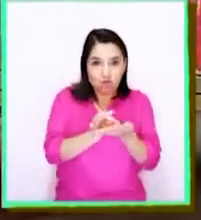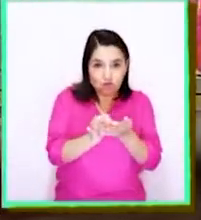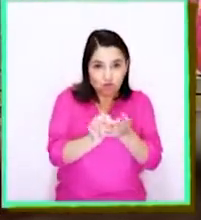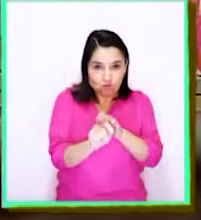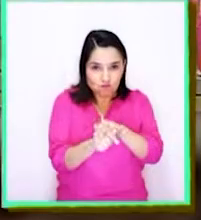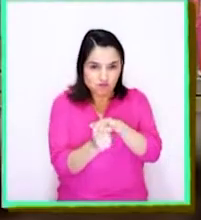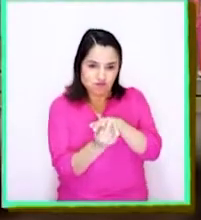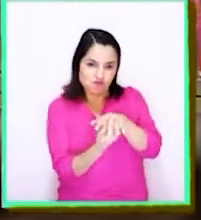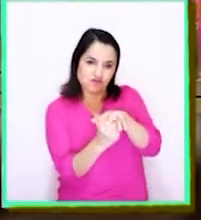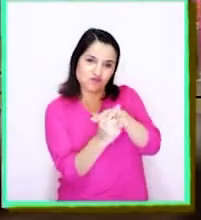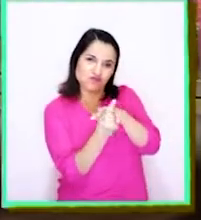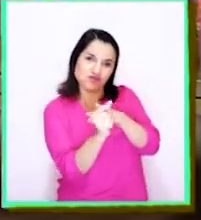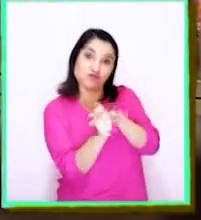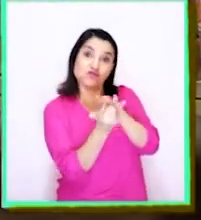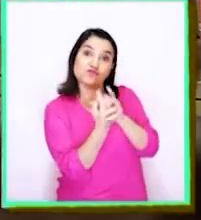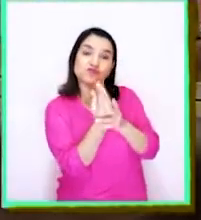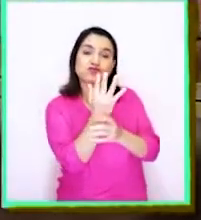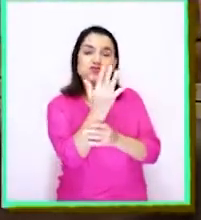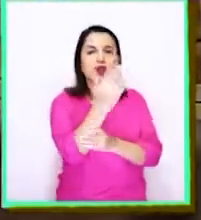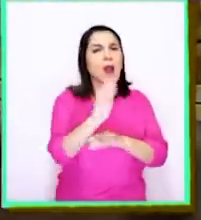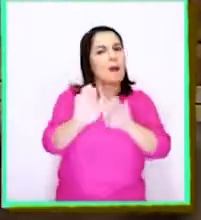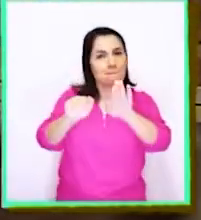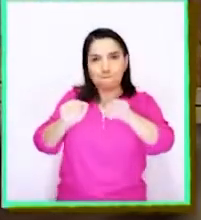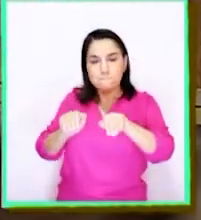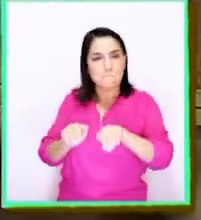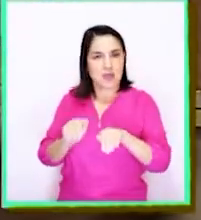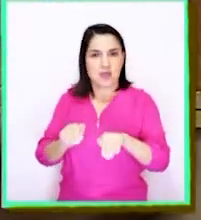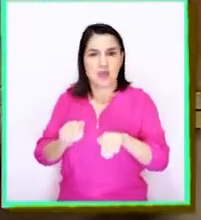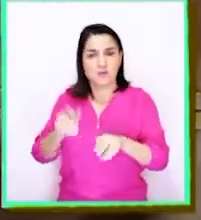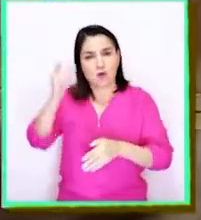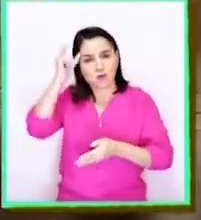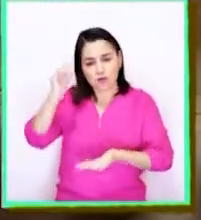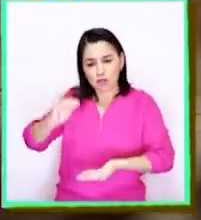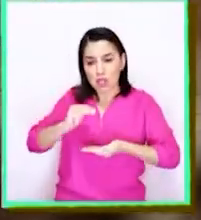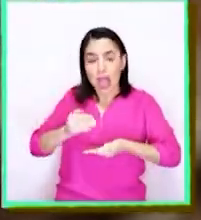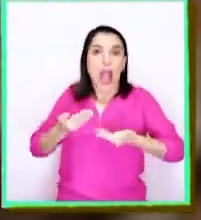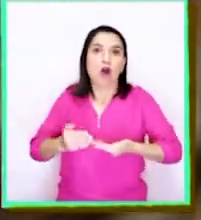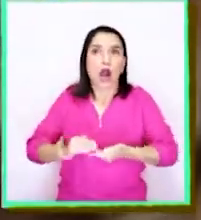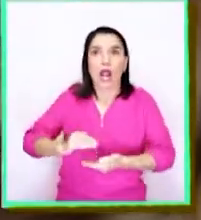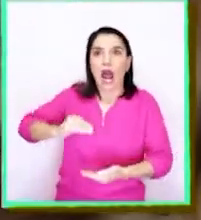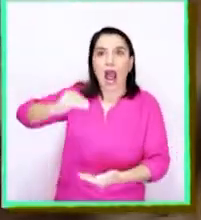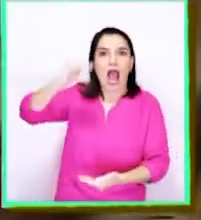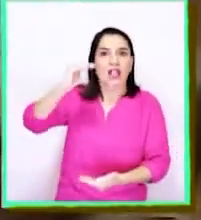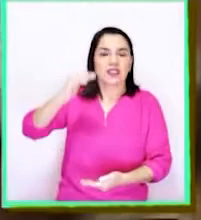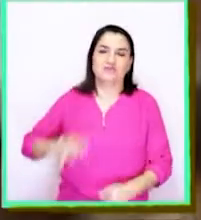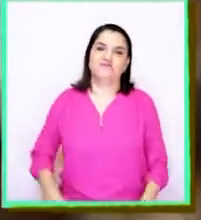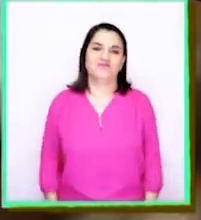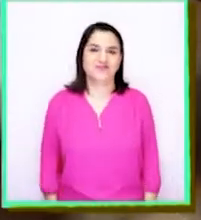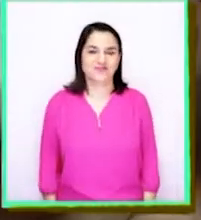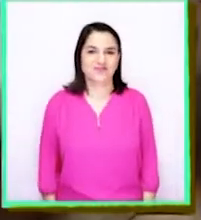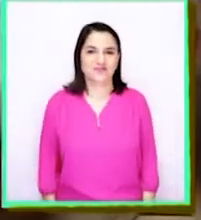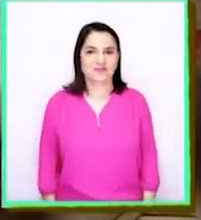¡Exacto! Brotaría y crecería, al igual que mi ternerita, que está tan grande.